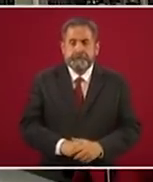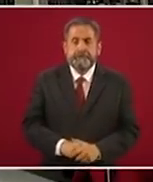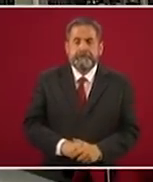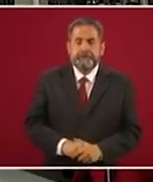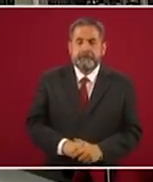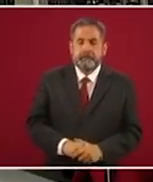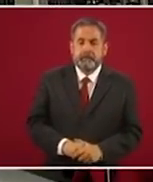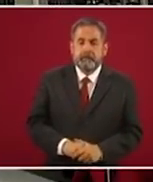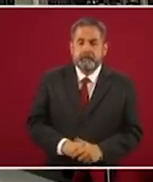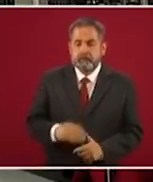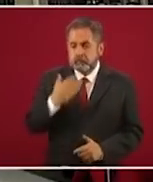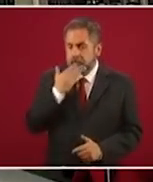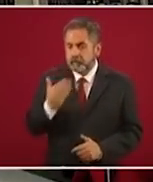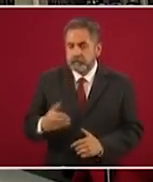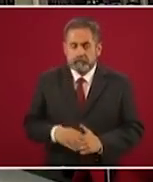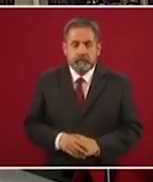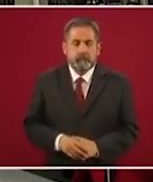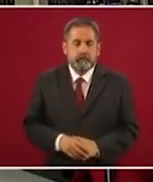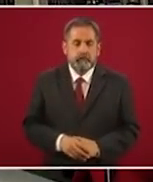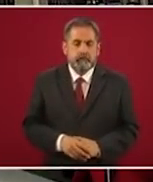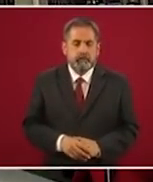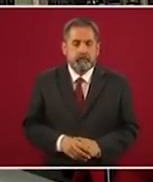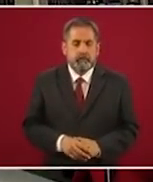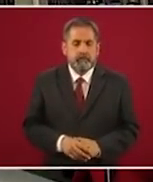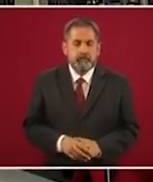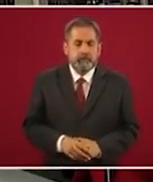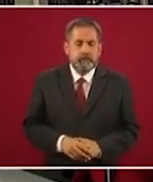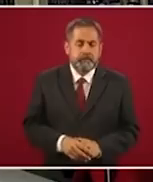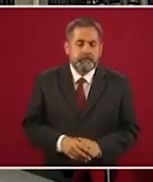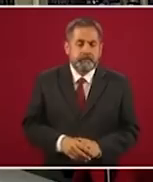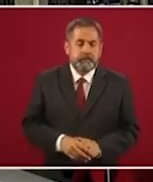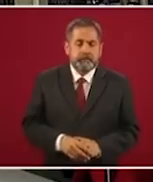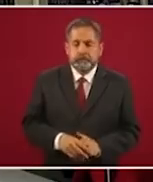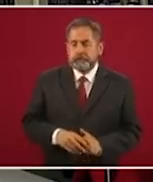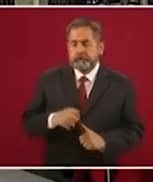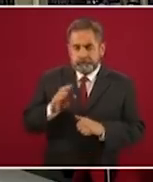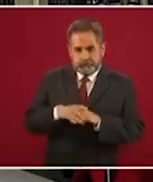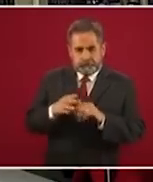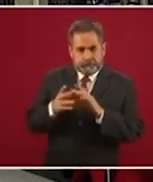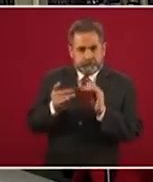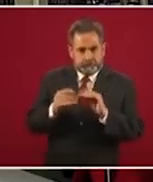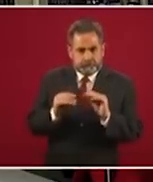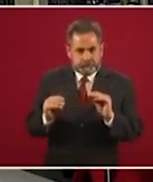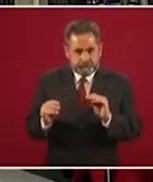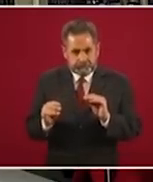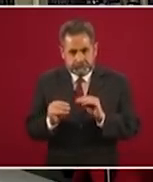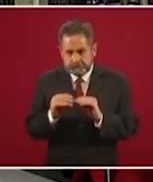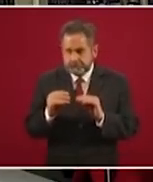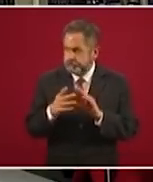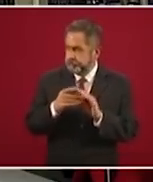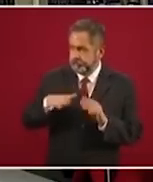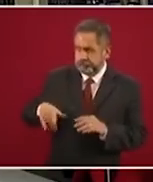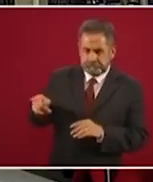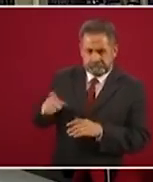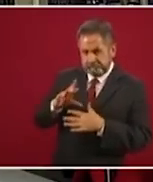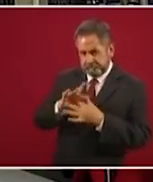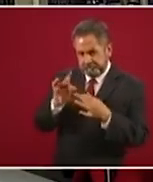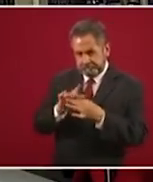Muy bien. O sea, para nada más reafirmar lo que dice